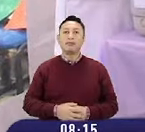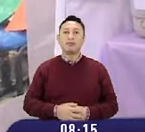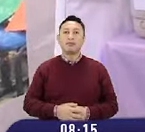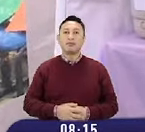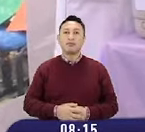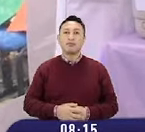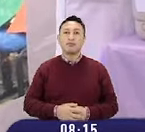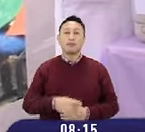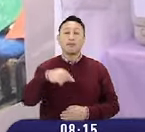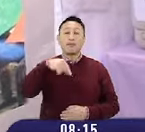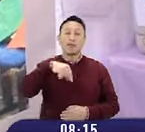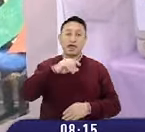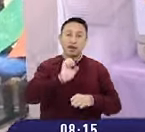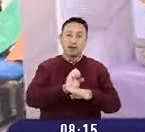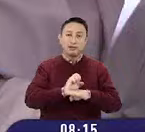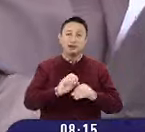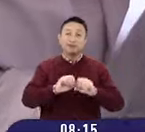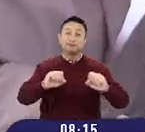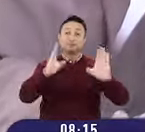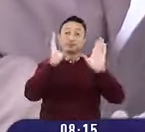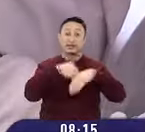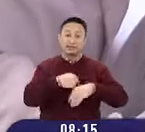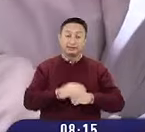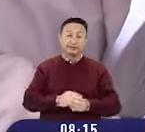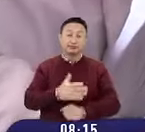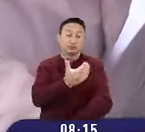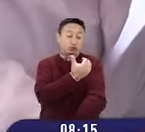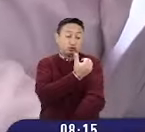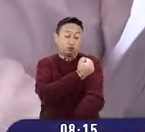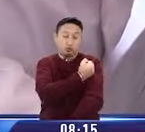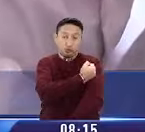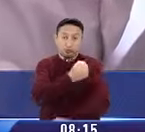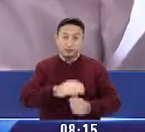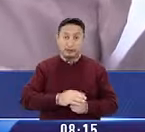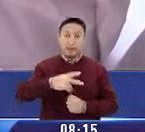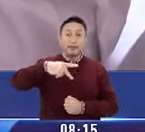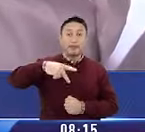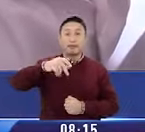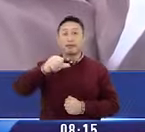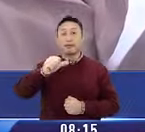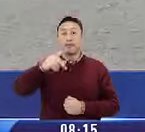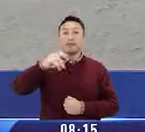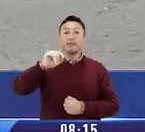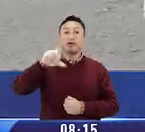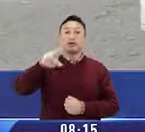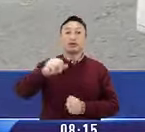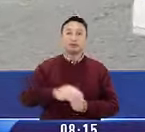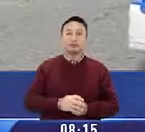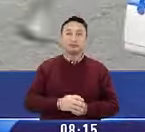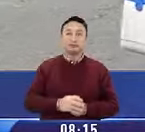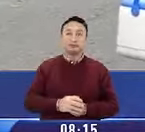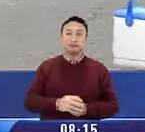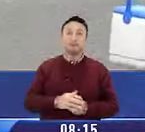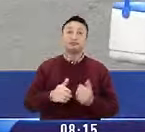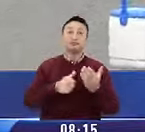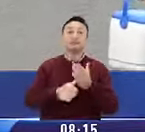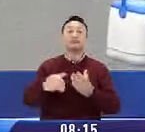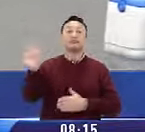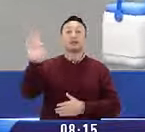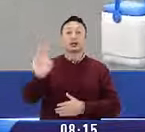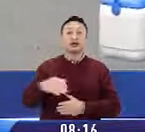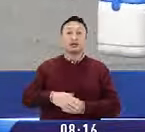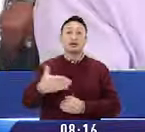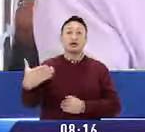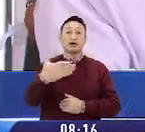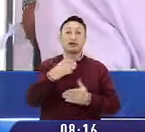En el país, la vacunación gratuita contra el virus del papiloma humano inició el pasado 2 de mayo. Las brigadas del Ministerio de Salud acuden a